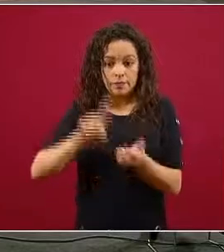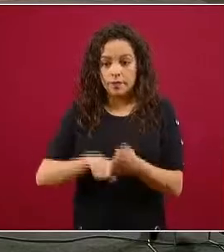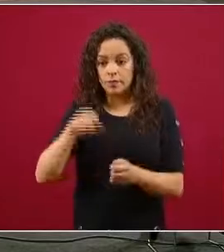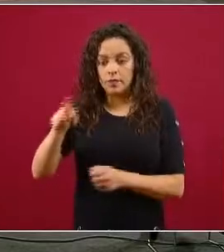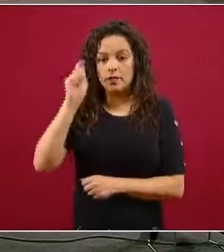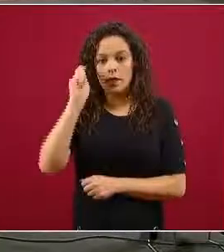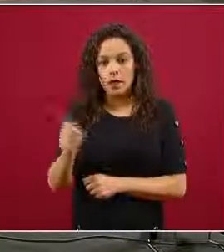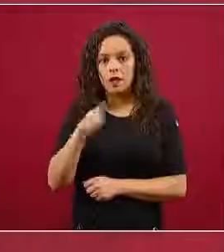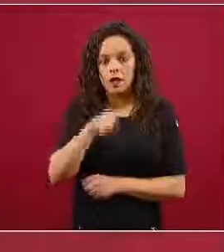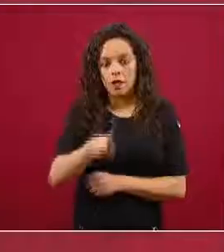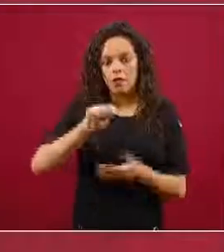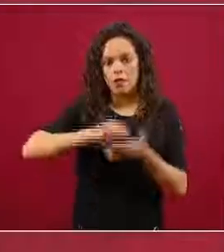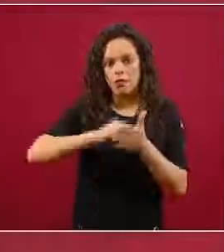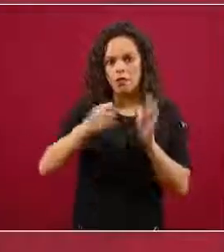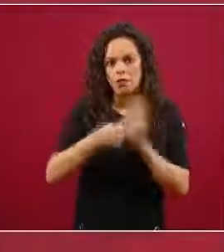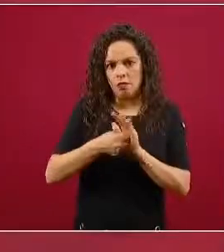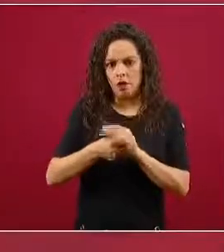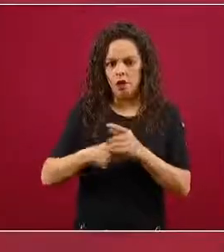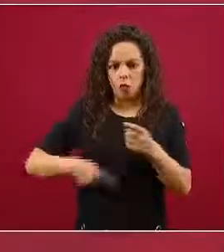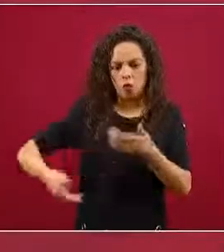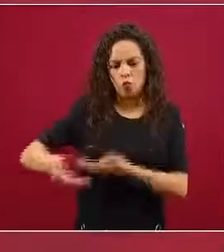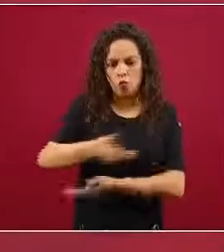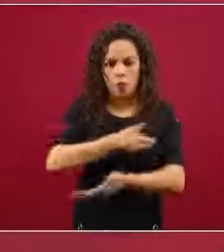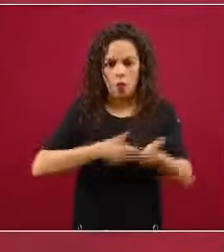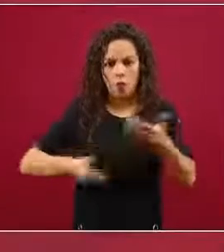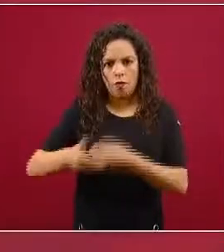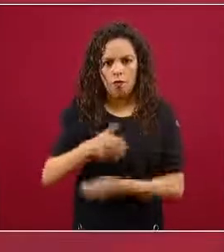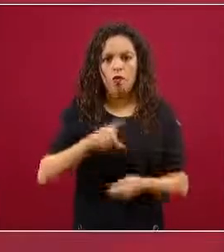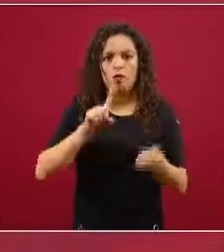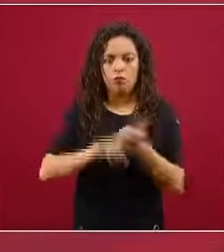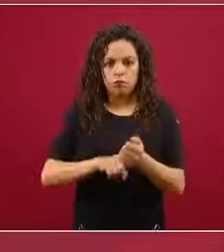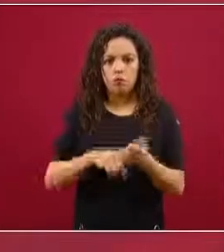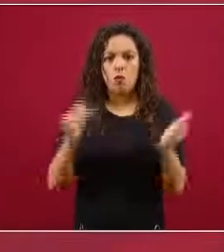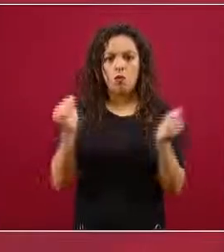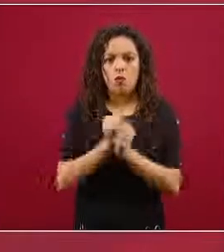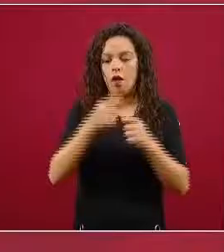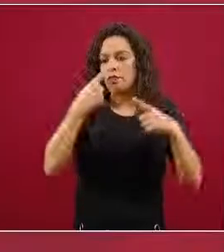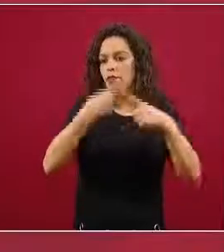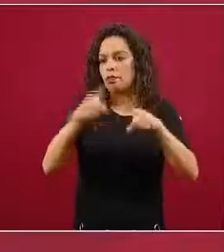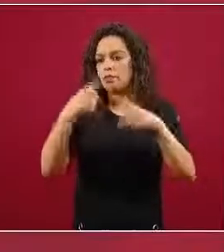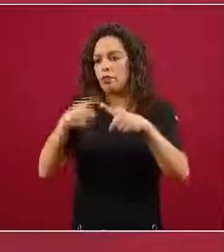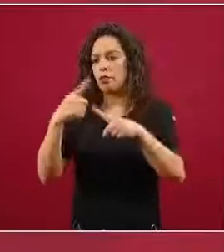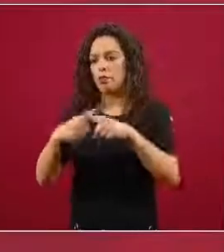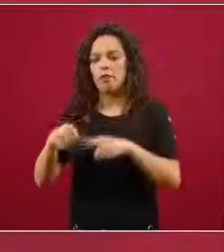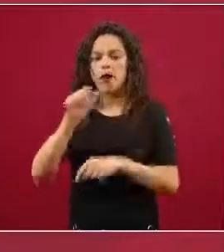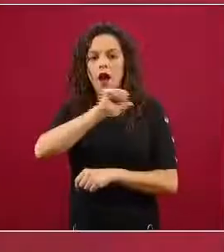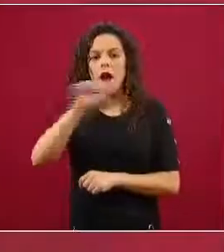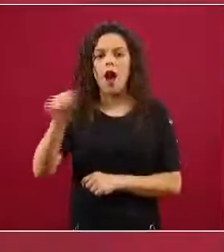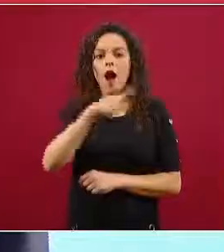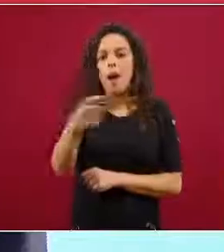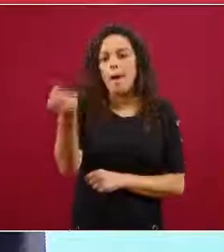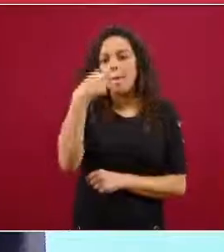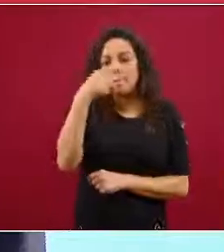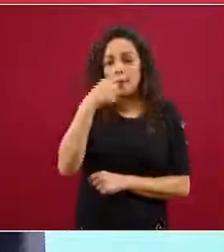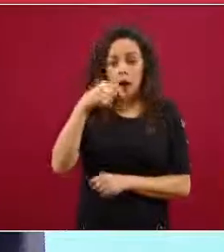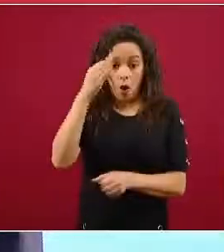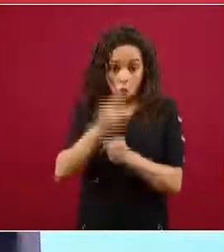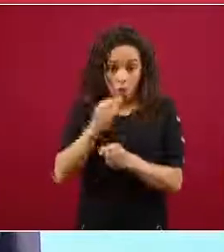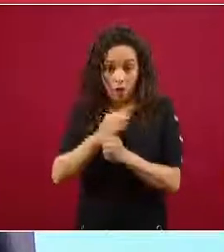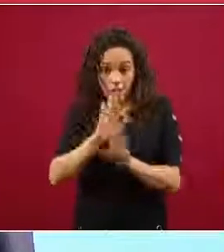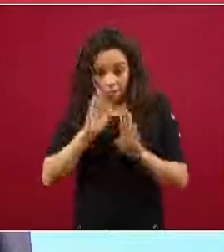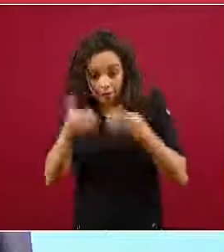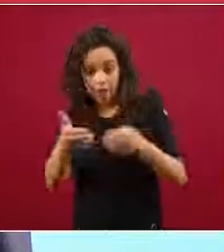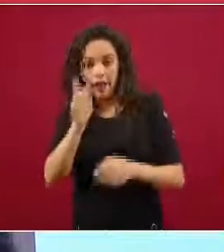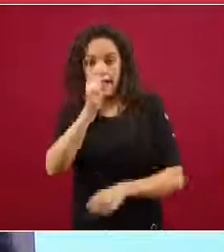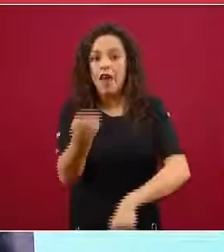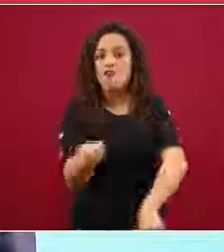colaboración técnica y de acceso a los productos farmacéuticos, en este caso específicamente vacunas. Existe desde hace muchos años para